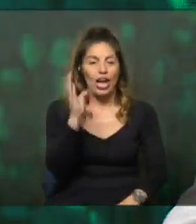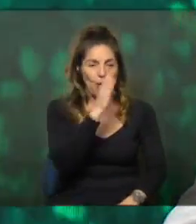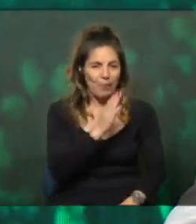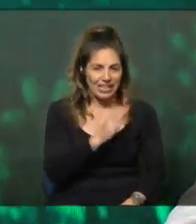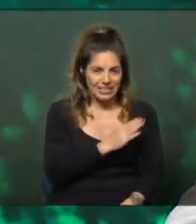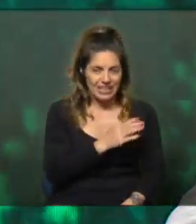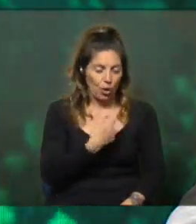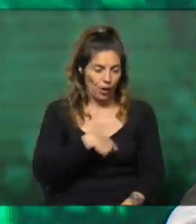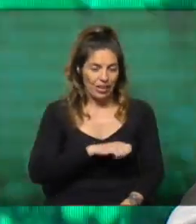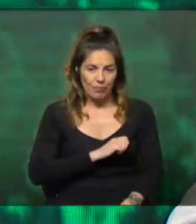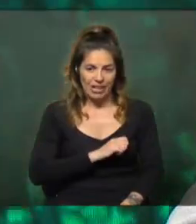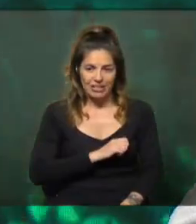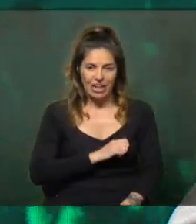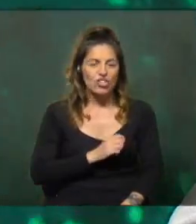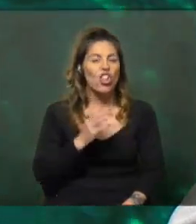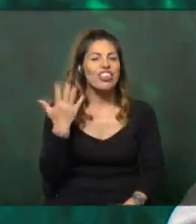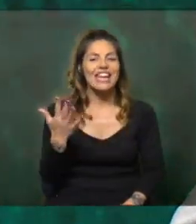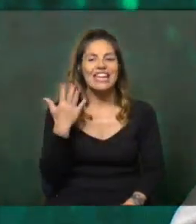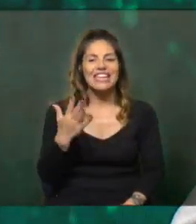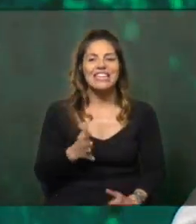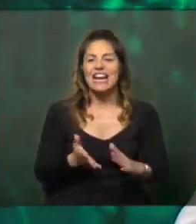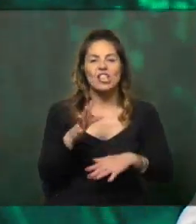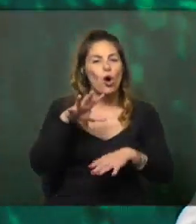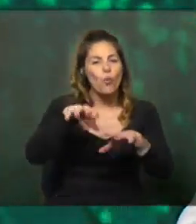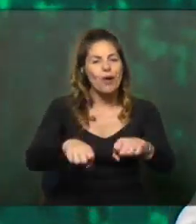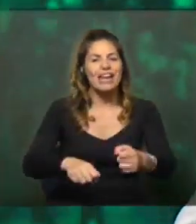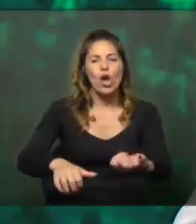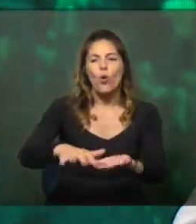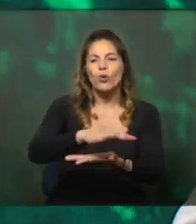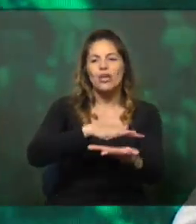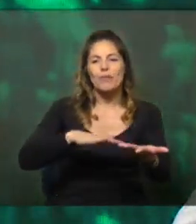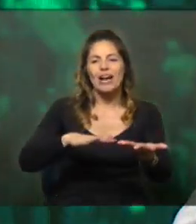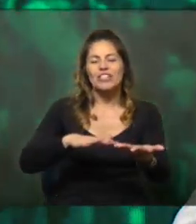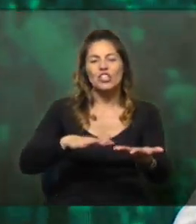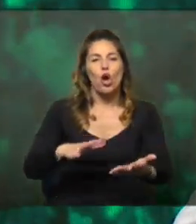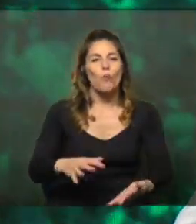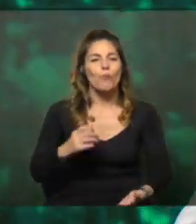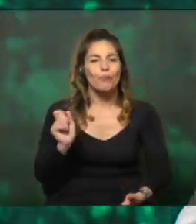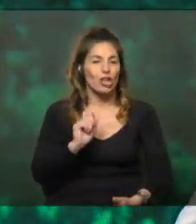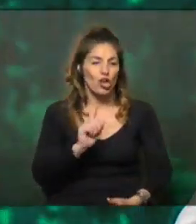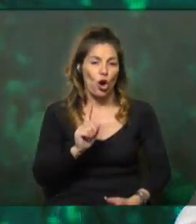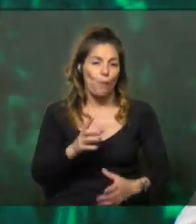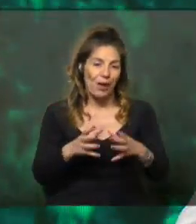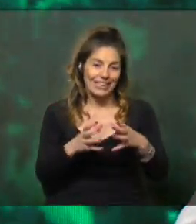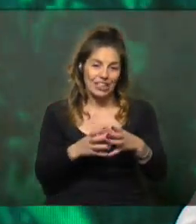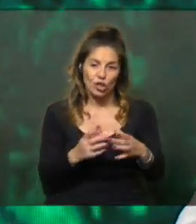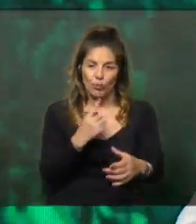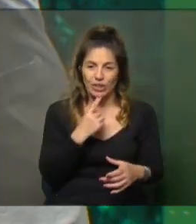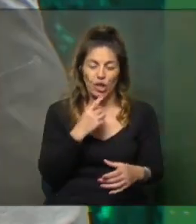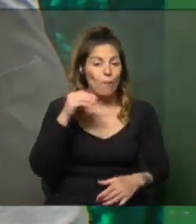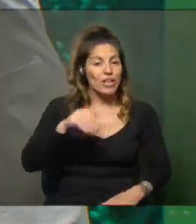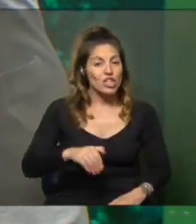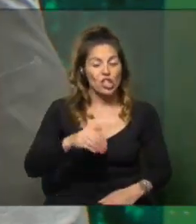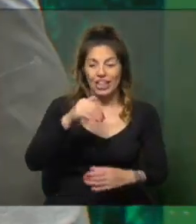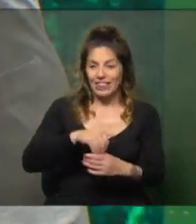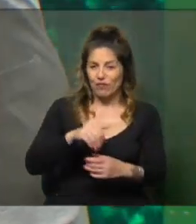estos momento son derechas que han salido a ocupar un espacio en de la vida pública pero sin partido en general no hasta ahora pero con millones de votos pero